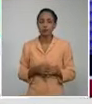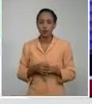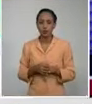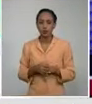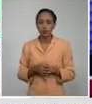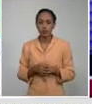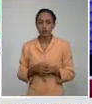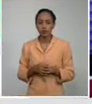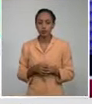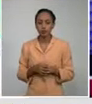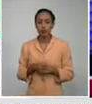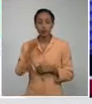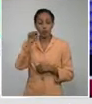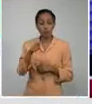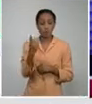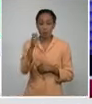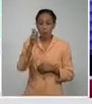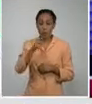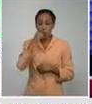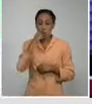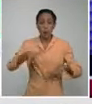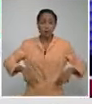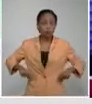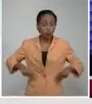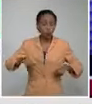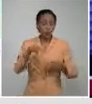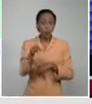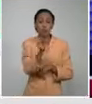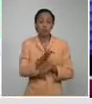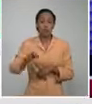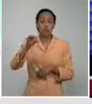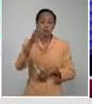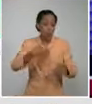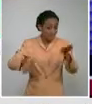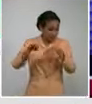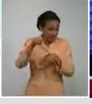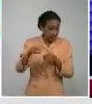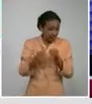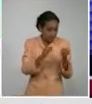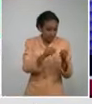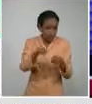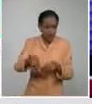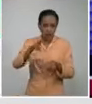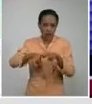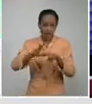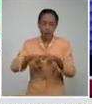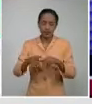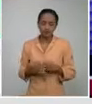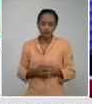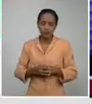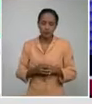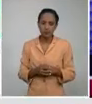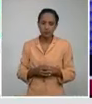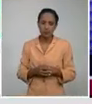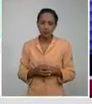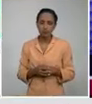caso autóctono del municipio Playa, aquí en la provincia de La Habana. Un